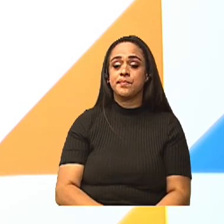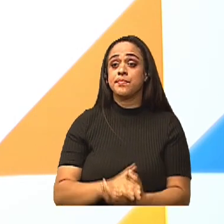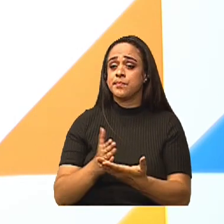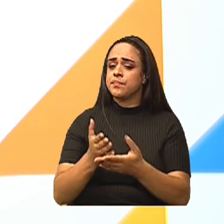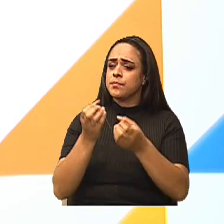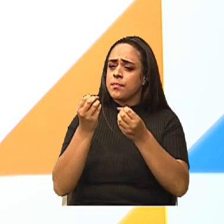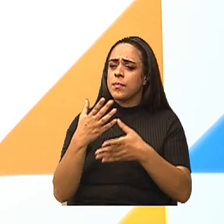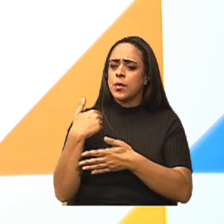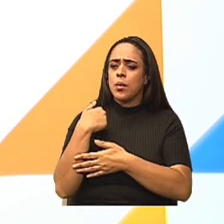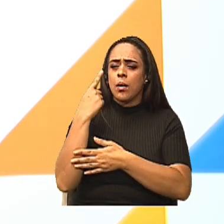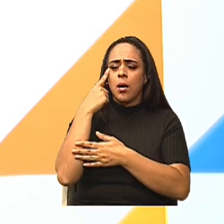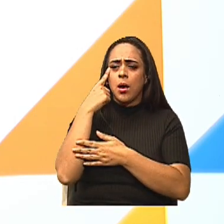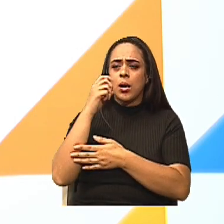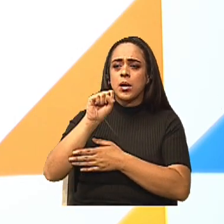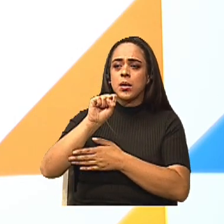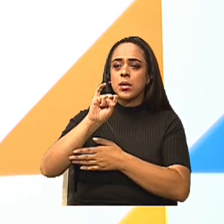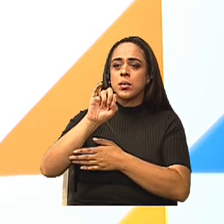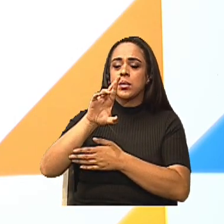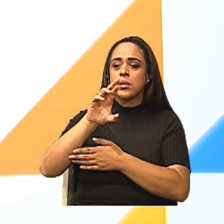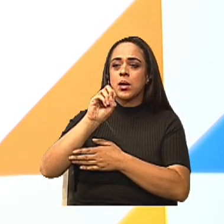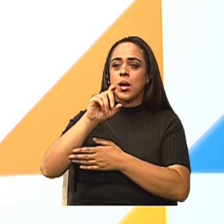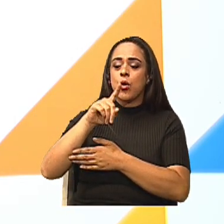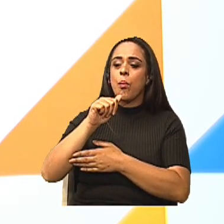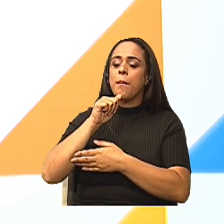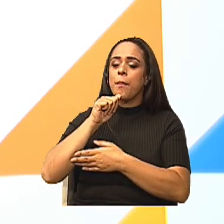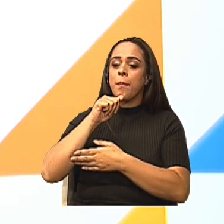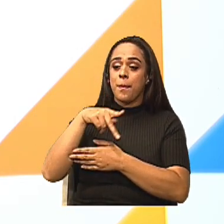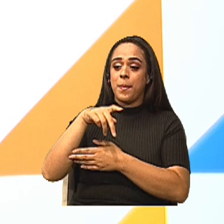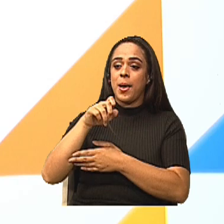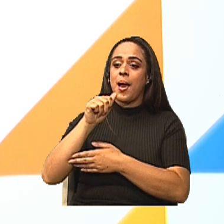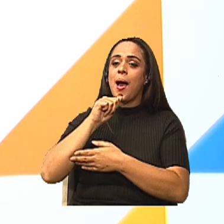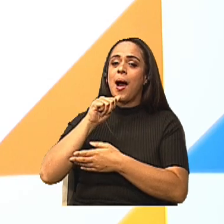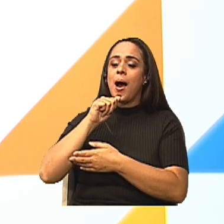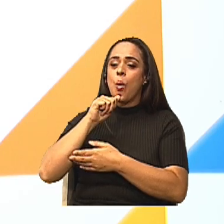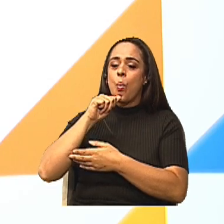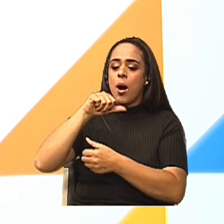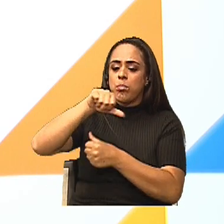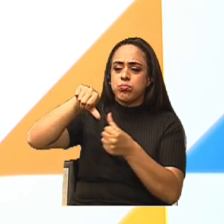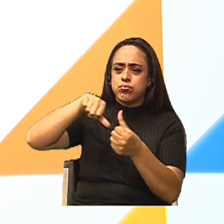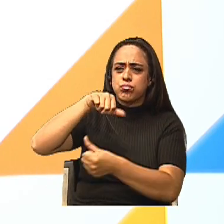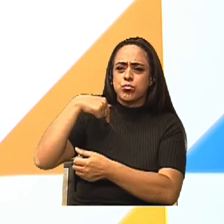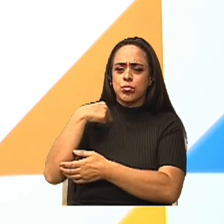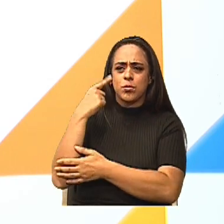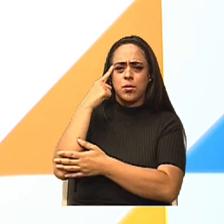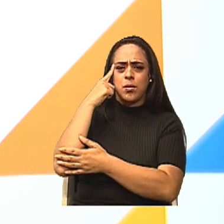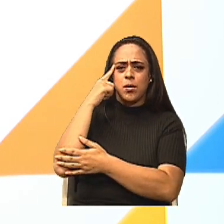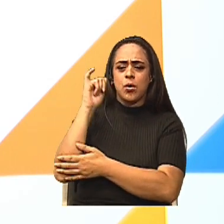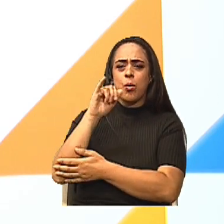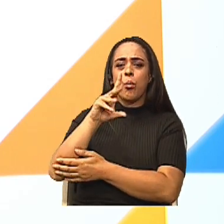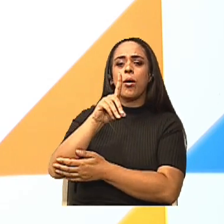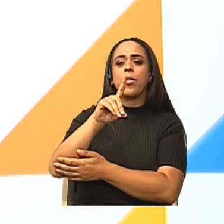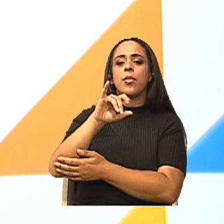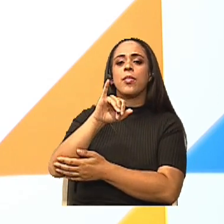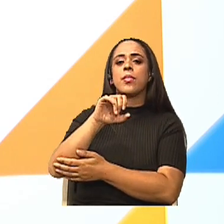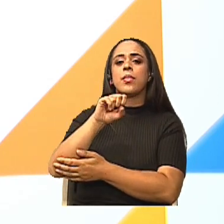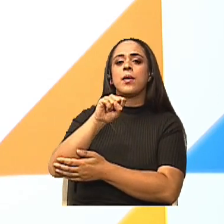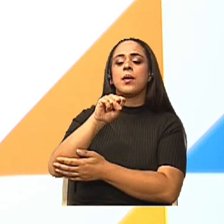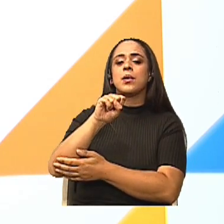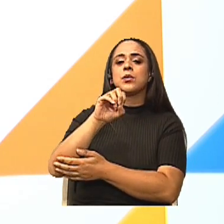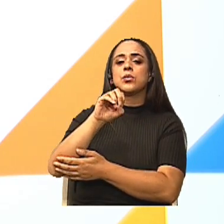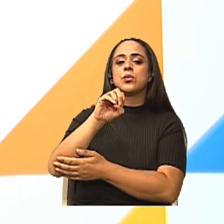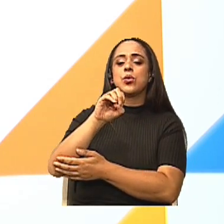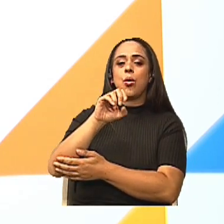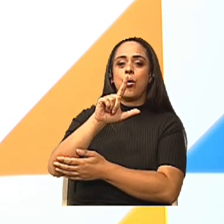Profe, pareciera que el sirope se disolvió en el agua. Entonces, me imagino que sería como una disolución. Ok,